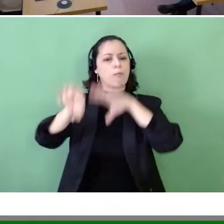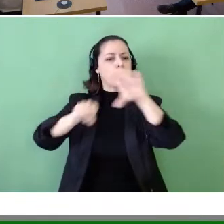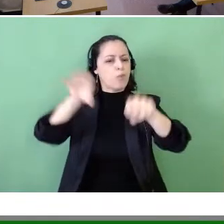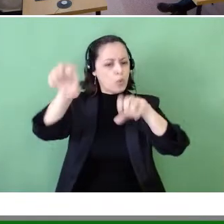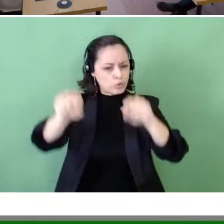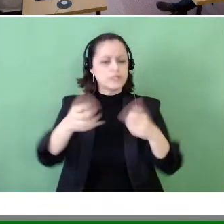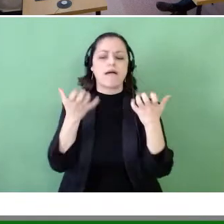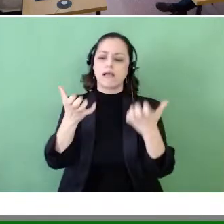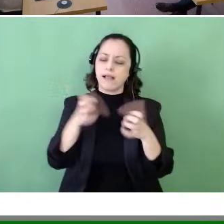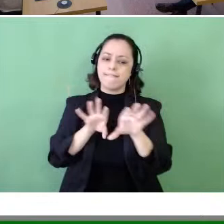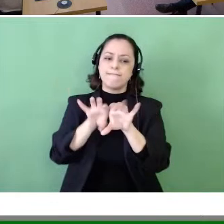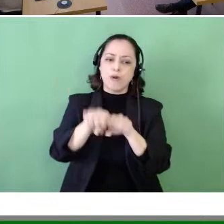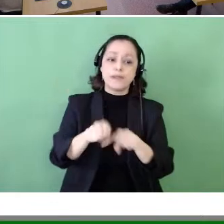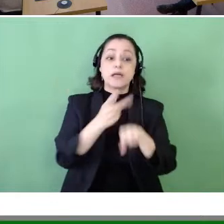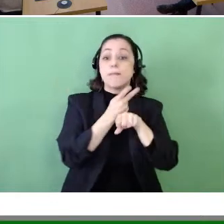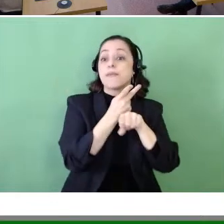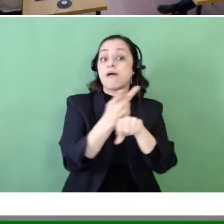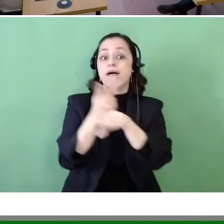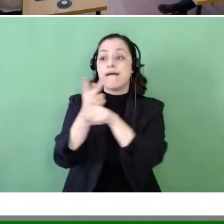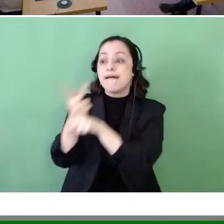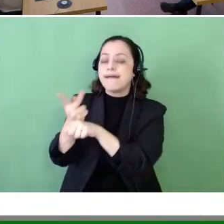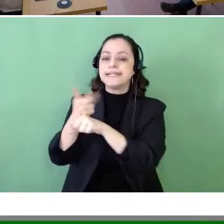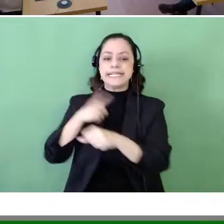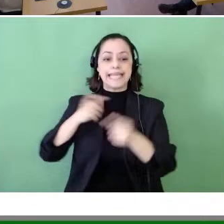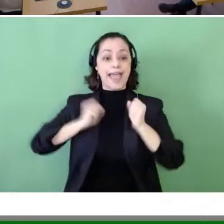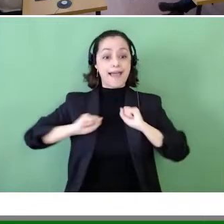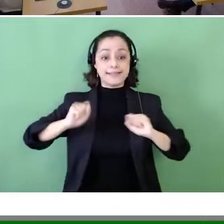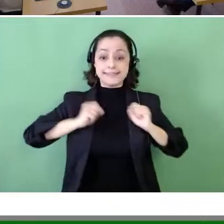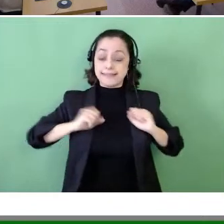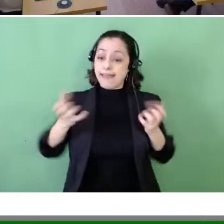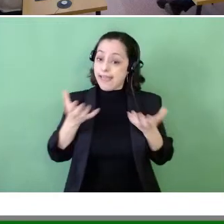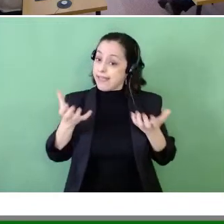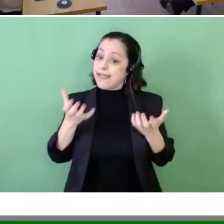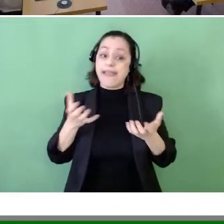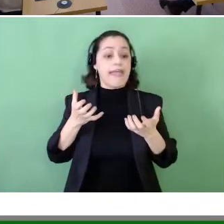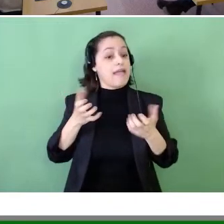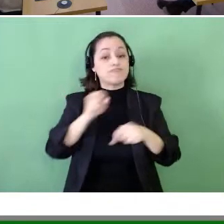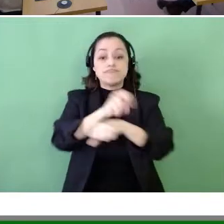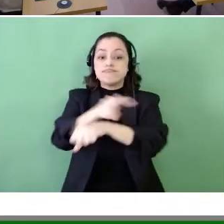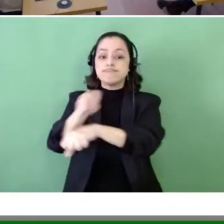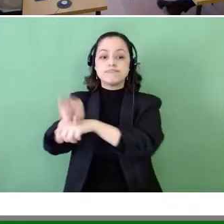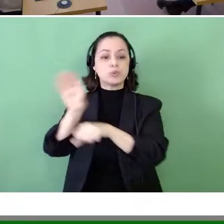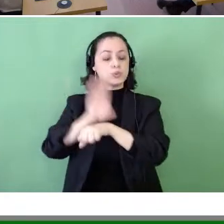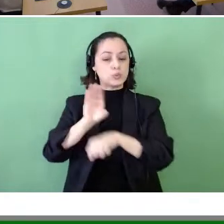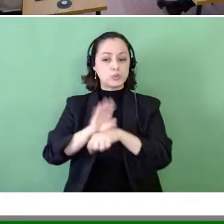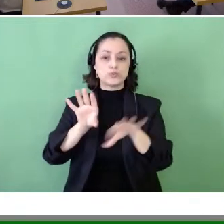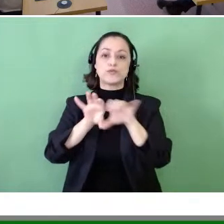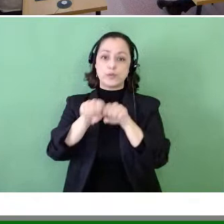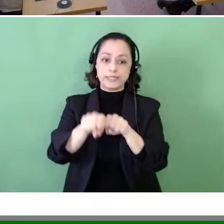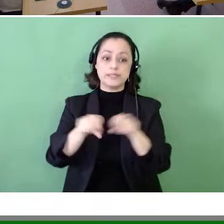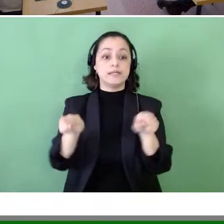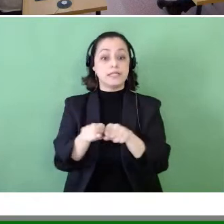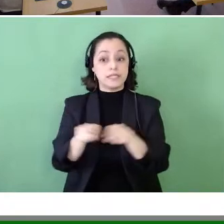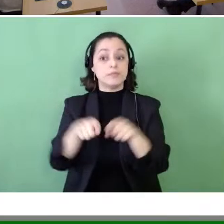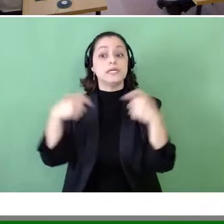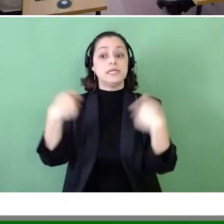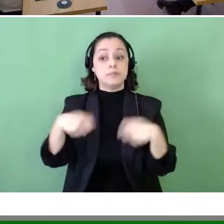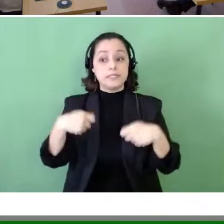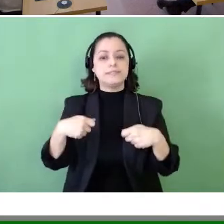hablamos están así ansiosos porque quieren formación y que es necesaria una